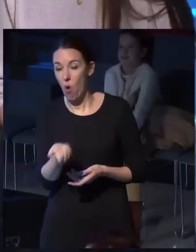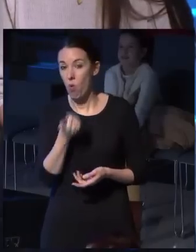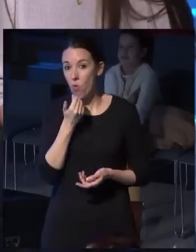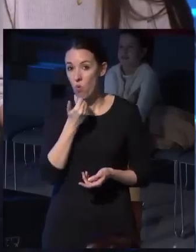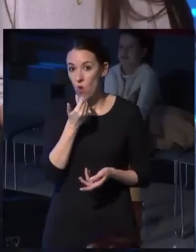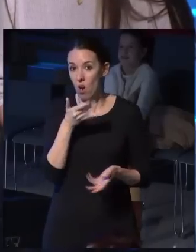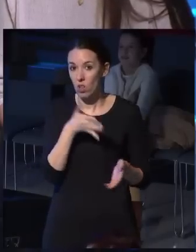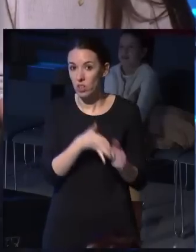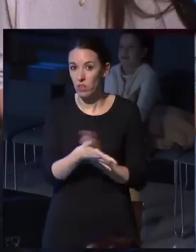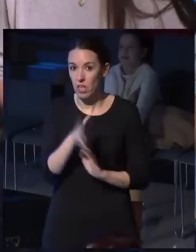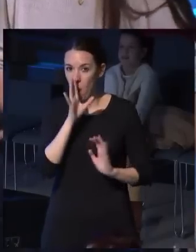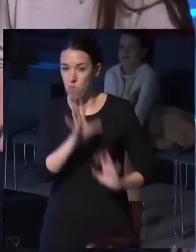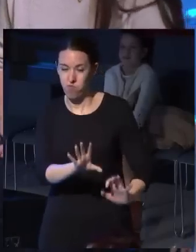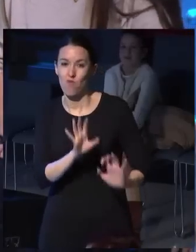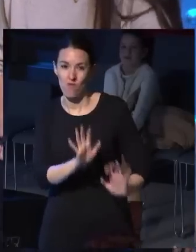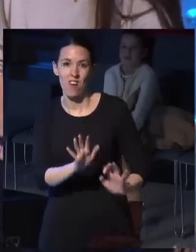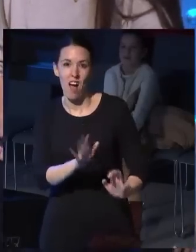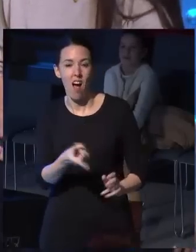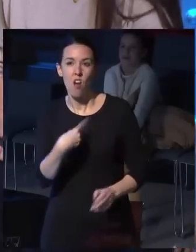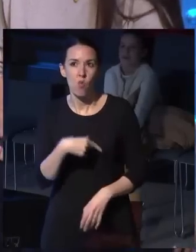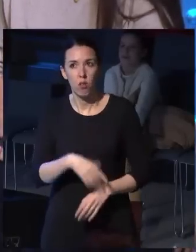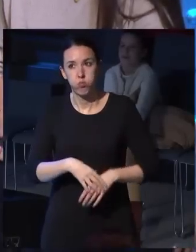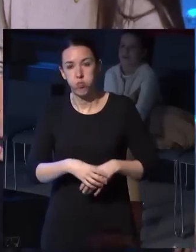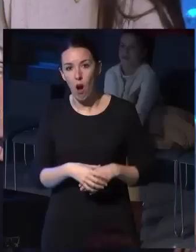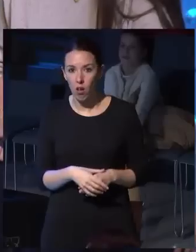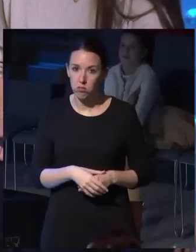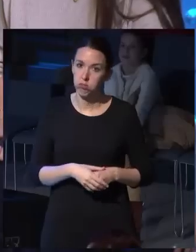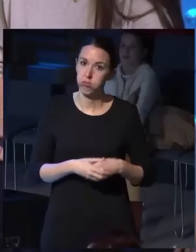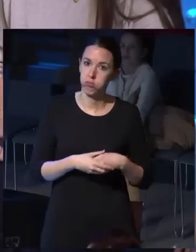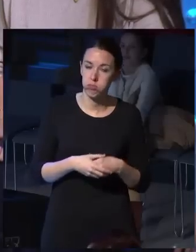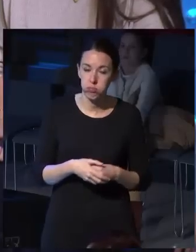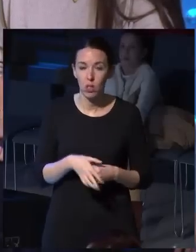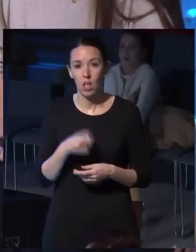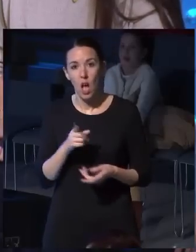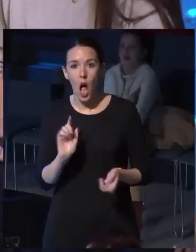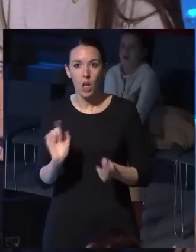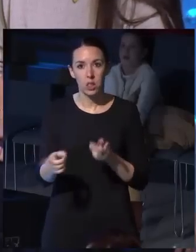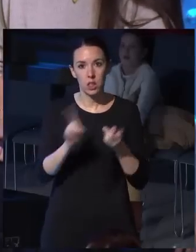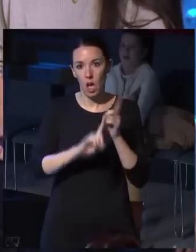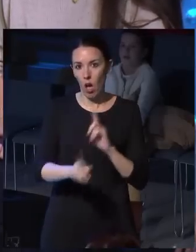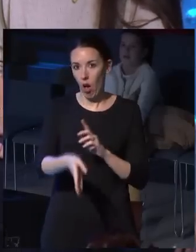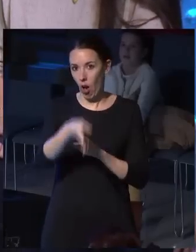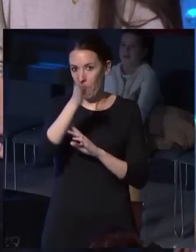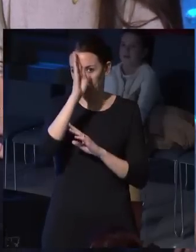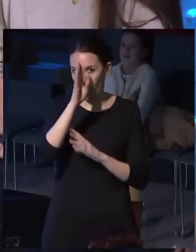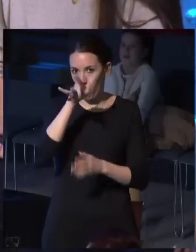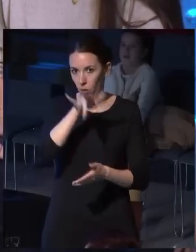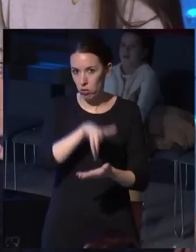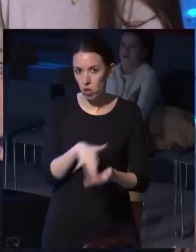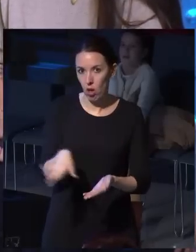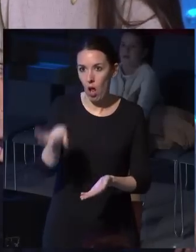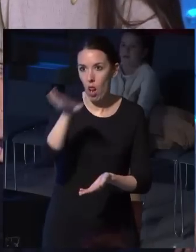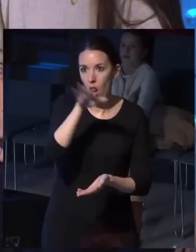nos hacemos bastante burla. O sea, no tenemos ese ego de, buah, sí, estaba sub... O sea, ese trance que coges cuando estás interpretando,